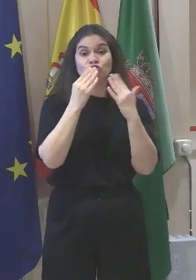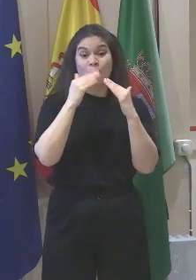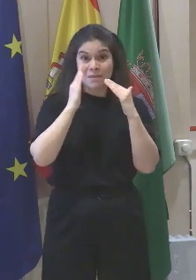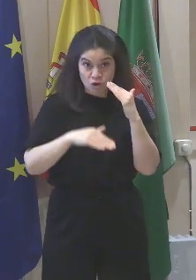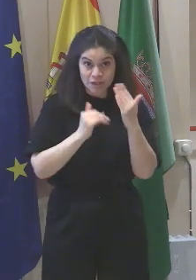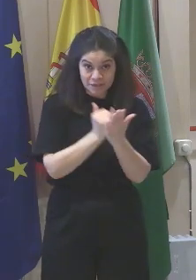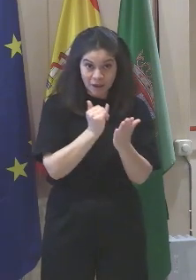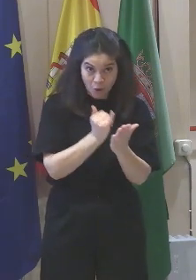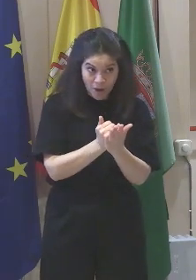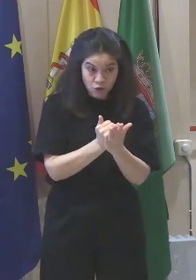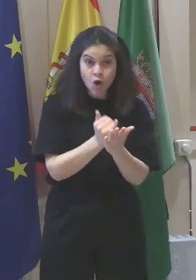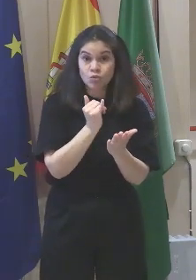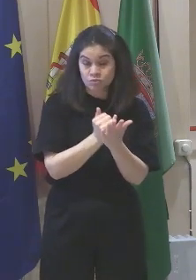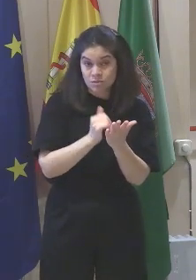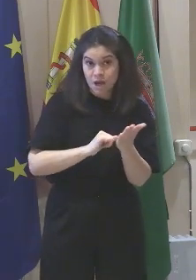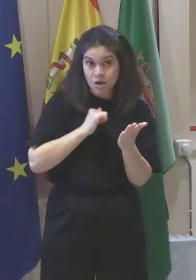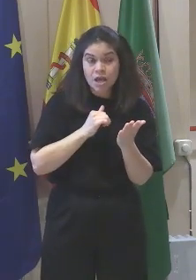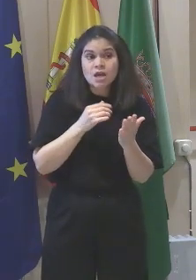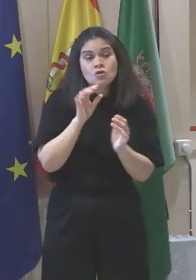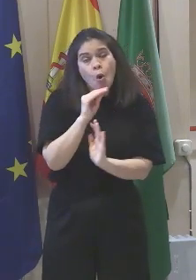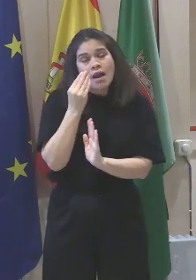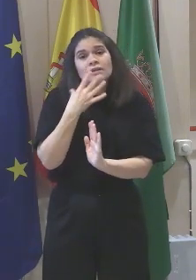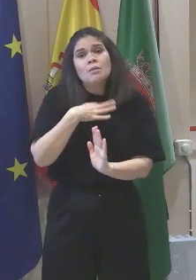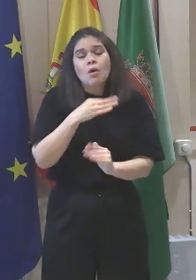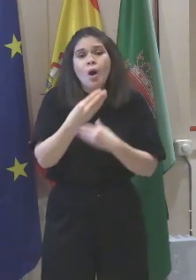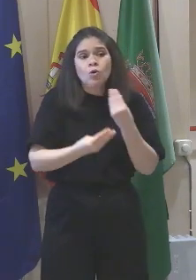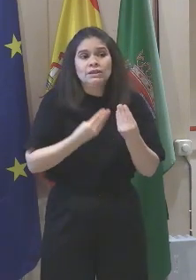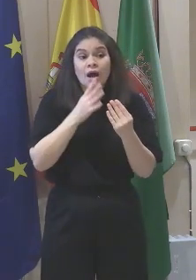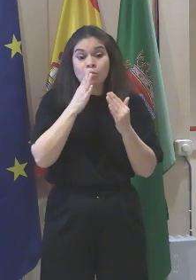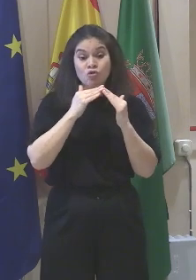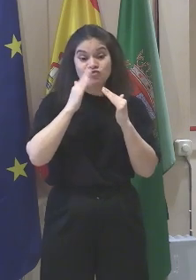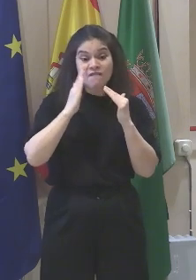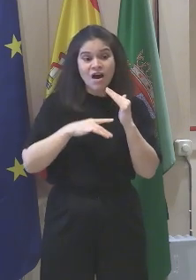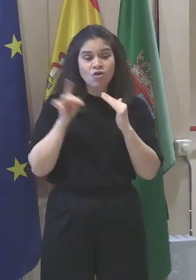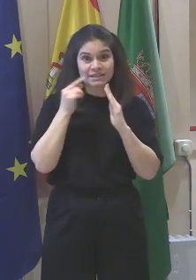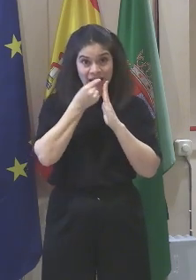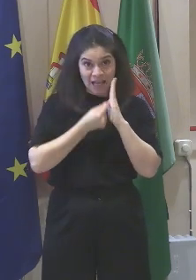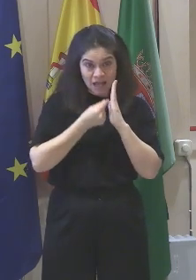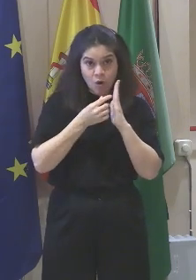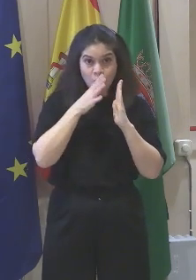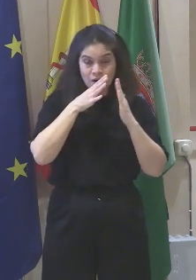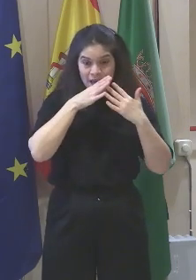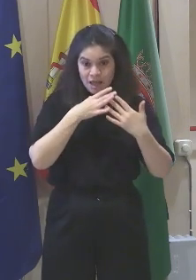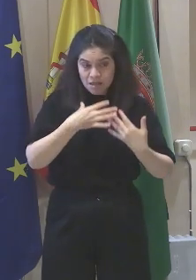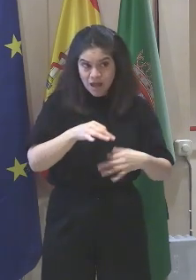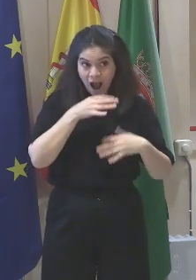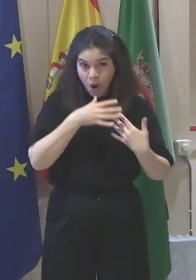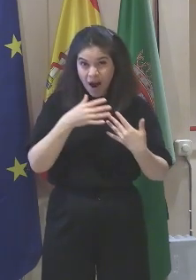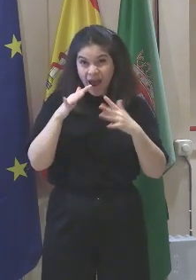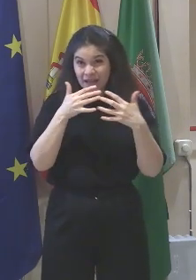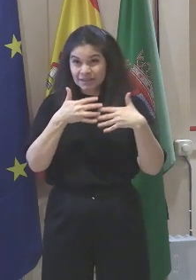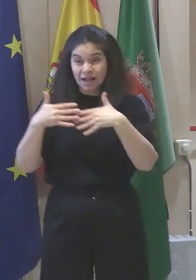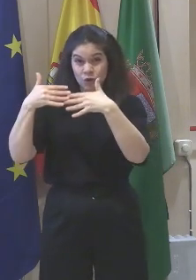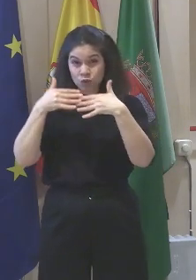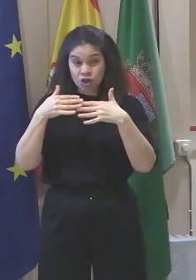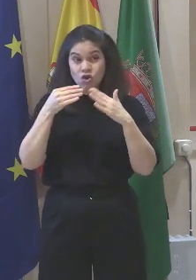ensayo clínico y que ojalá llegue a poderse utilizar por debajo de esta indicación, porque actualmente la indicación que hay en Estados Unidos es por